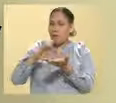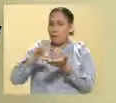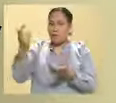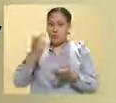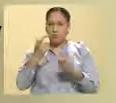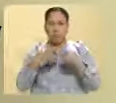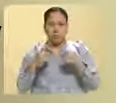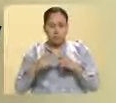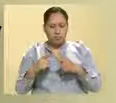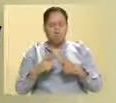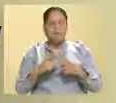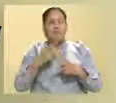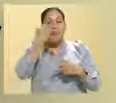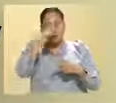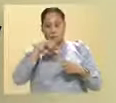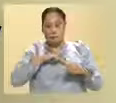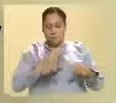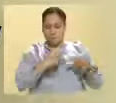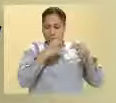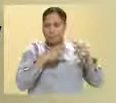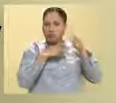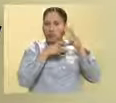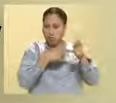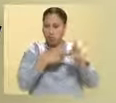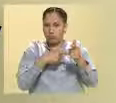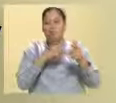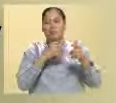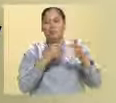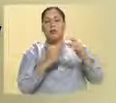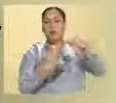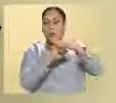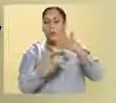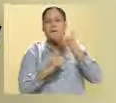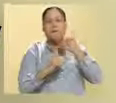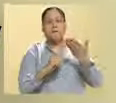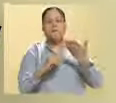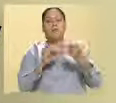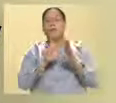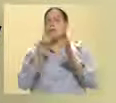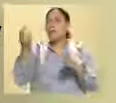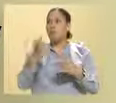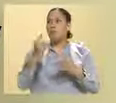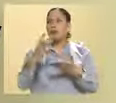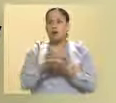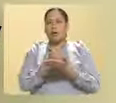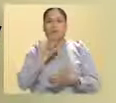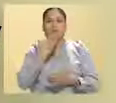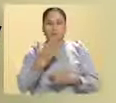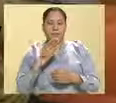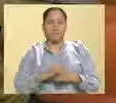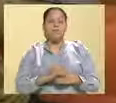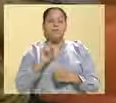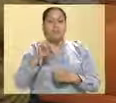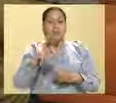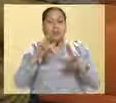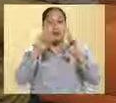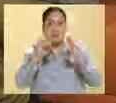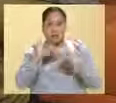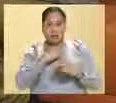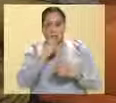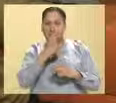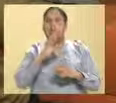bueno, al sostenimiento del empleo y la mejora de las condiciones salariales. Y como bien lo comentamos aquí, no todos son